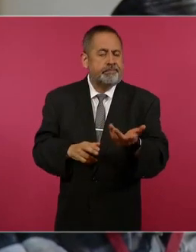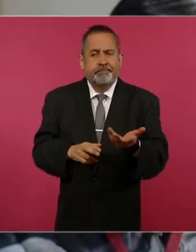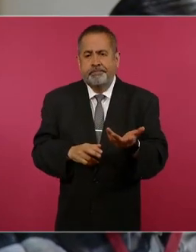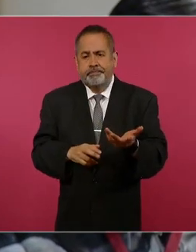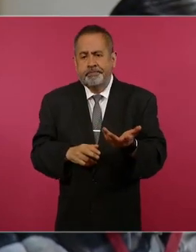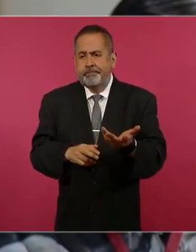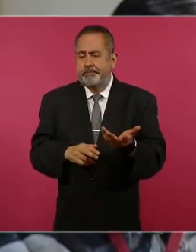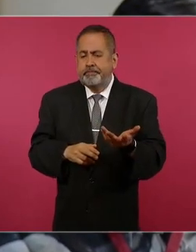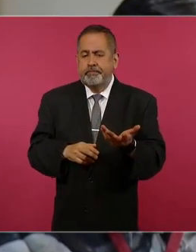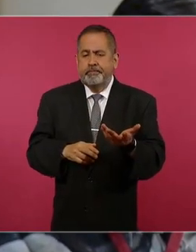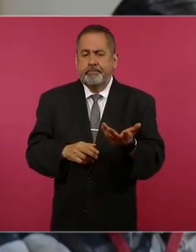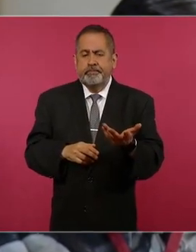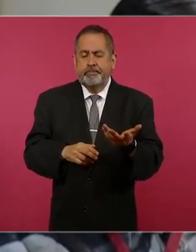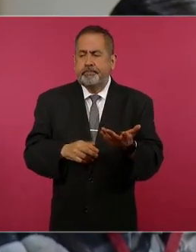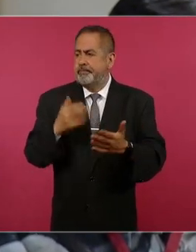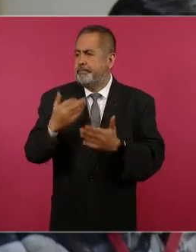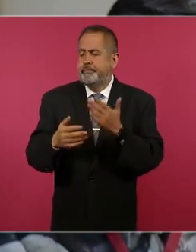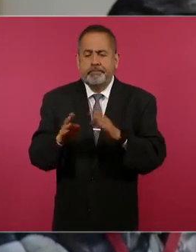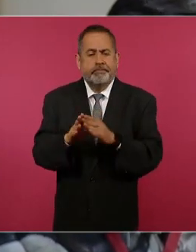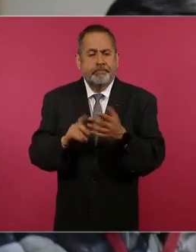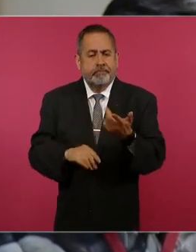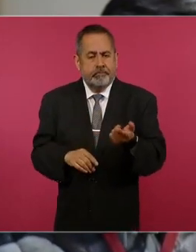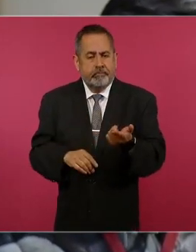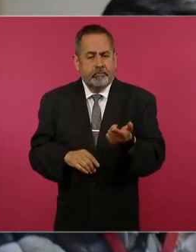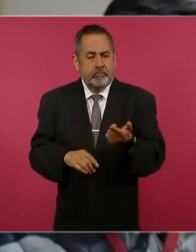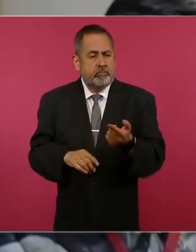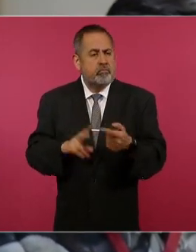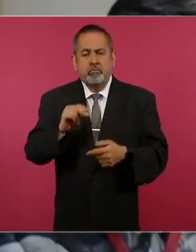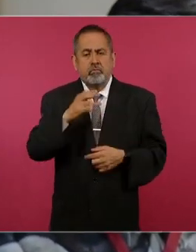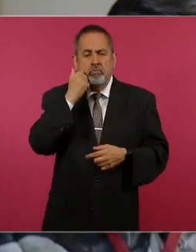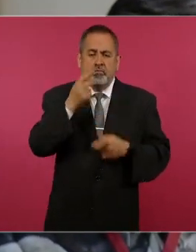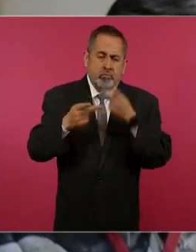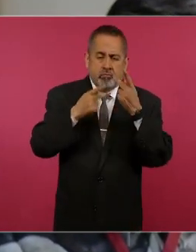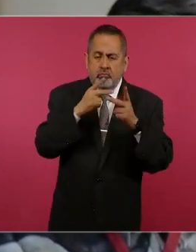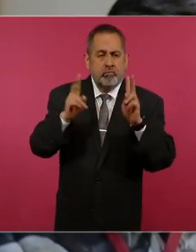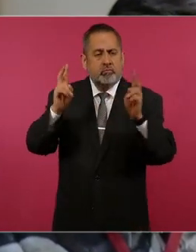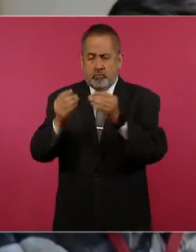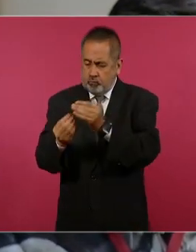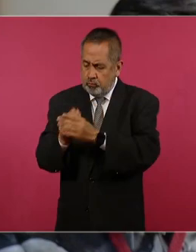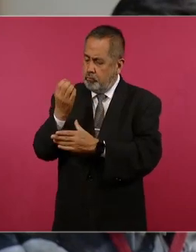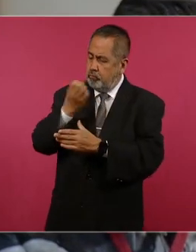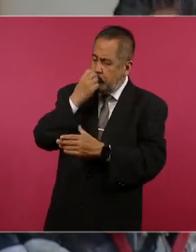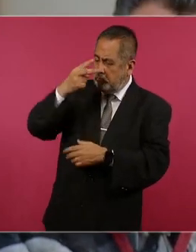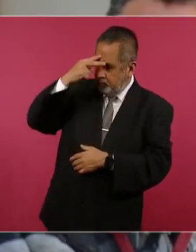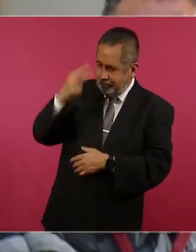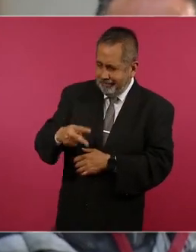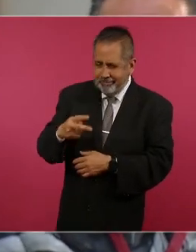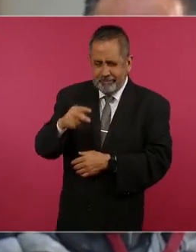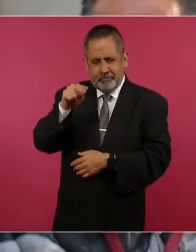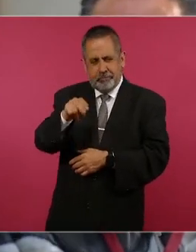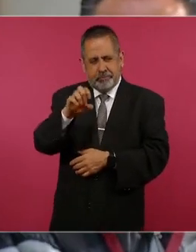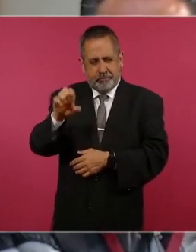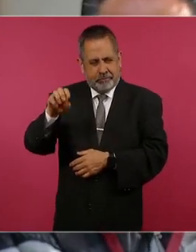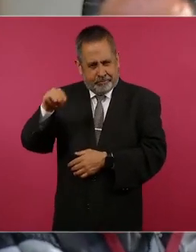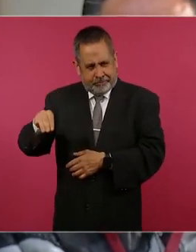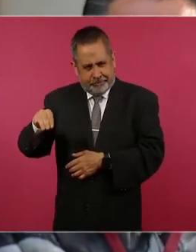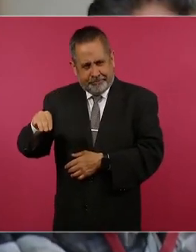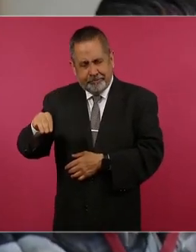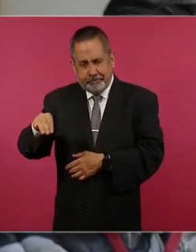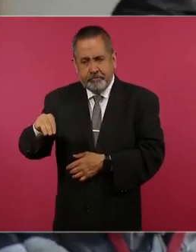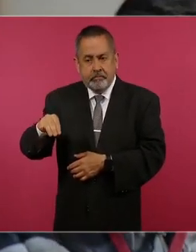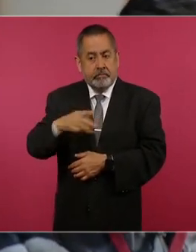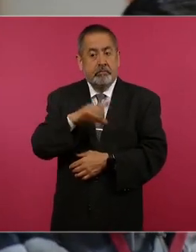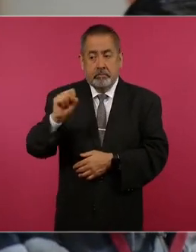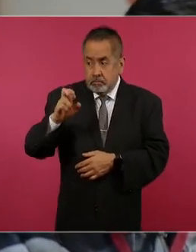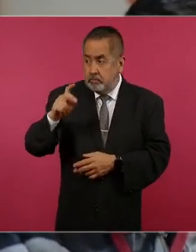para, digamos, hablar de la nueva escuela mexicana, pese a los esfuerzos de la SEP en promover esta nueva